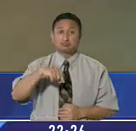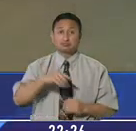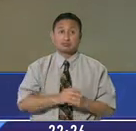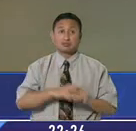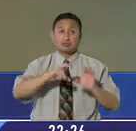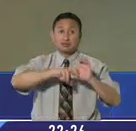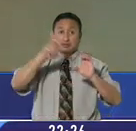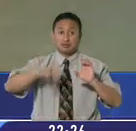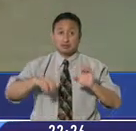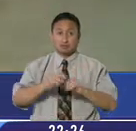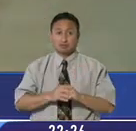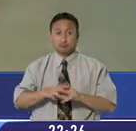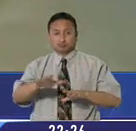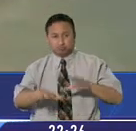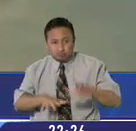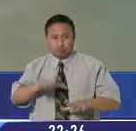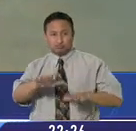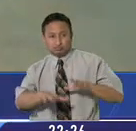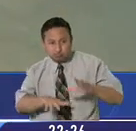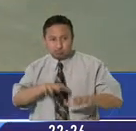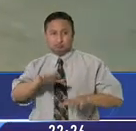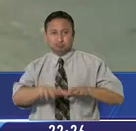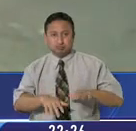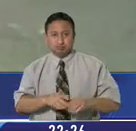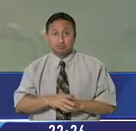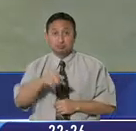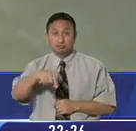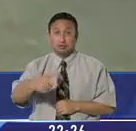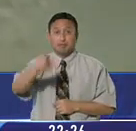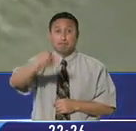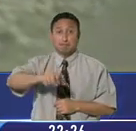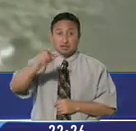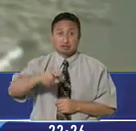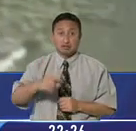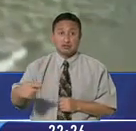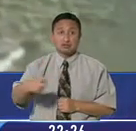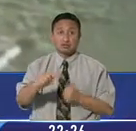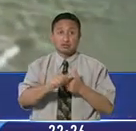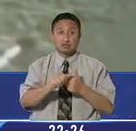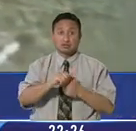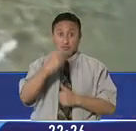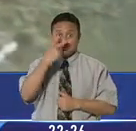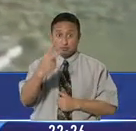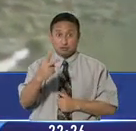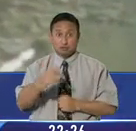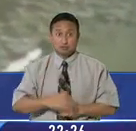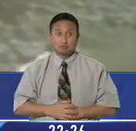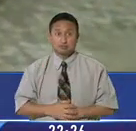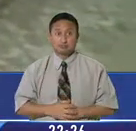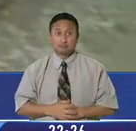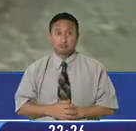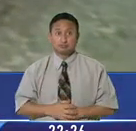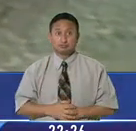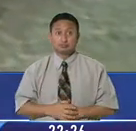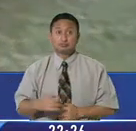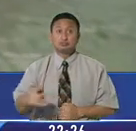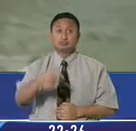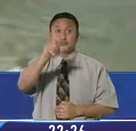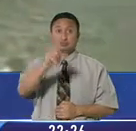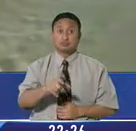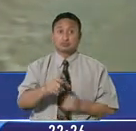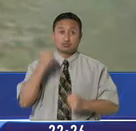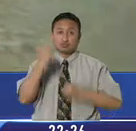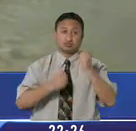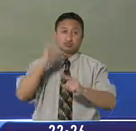del taxi y se arrastró a través de la vía. Fue allí cuando los habitantes del sector se percataron de lo sucedido y capturaron